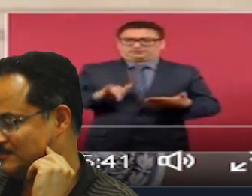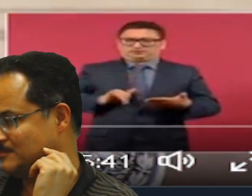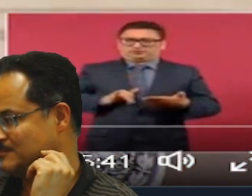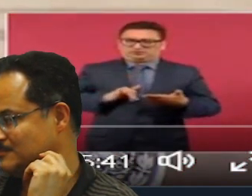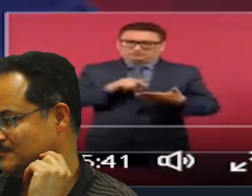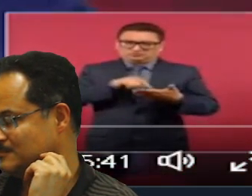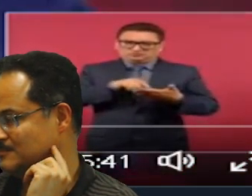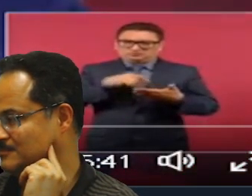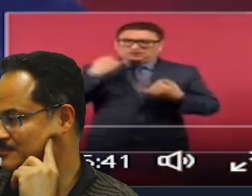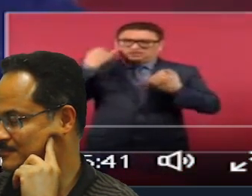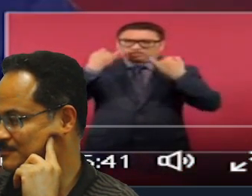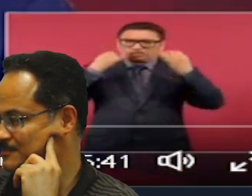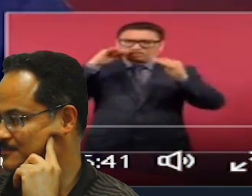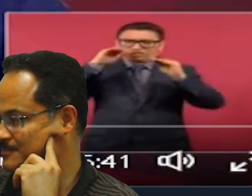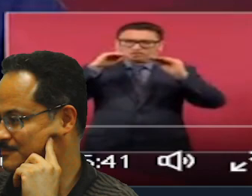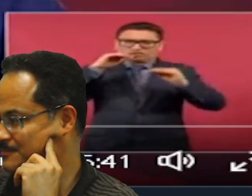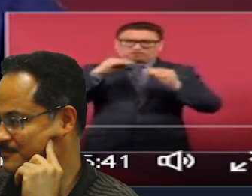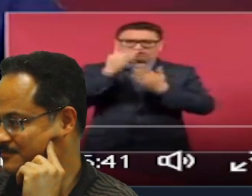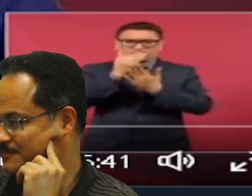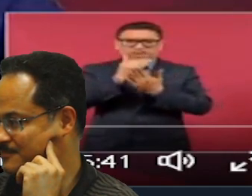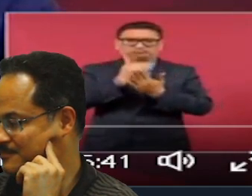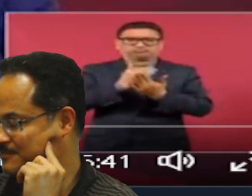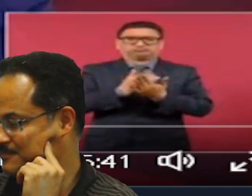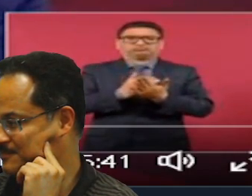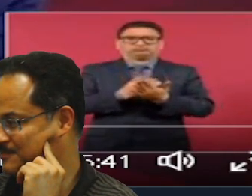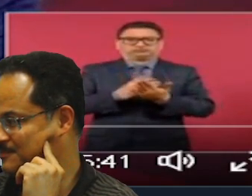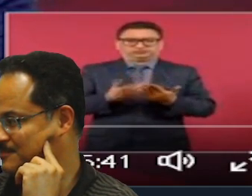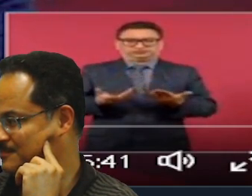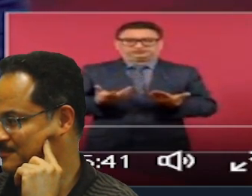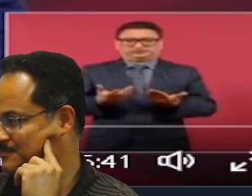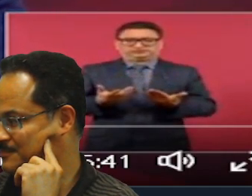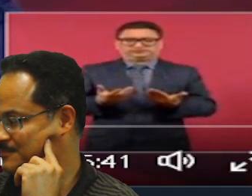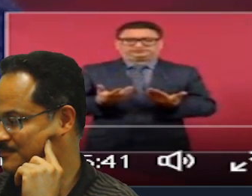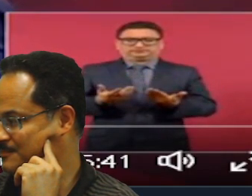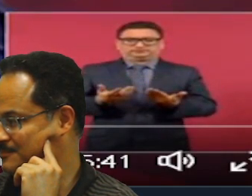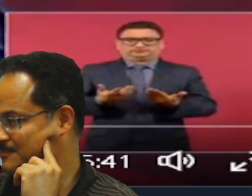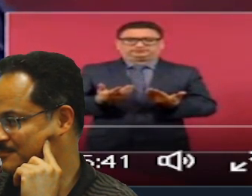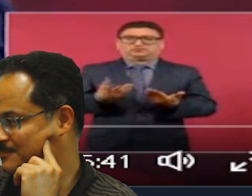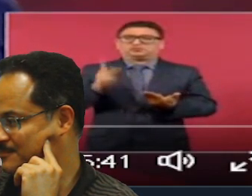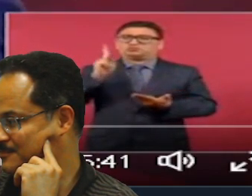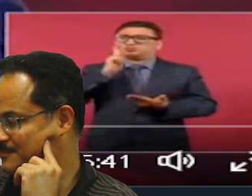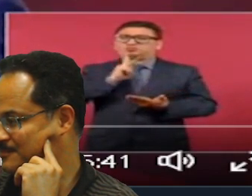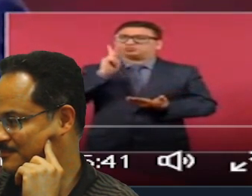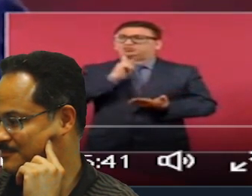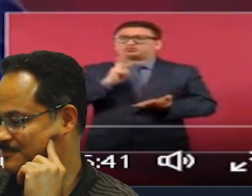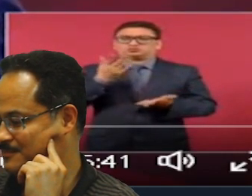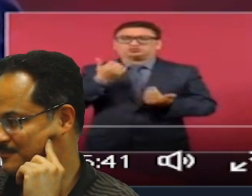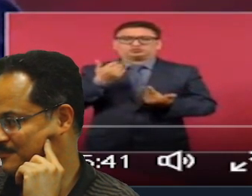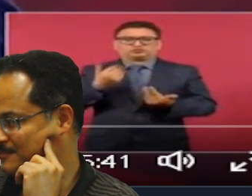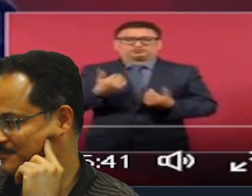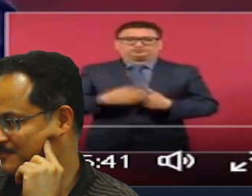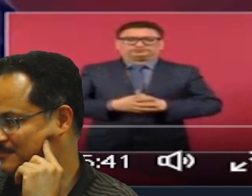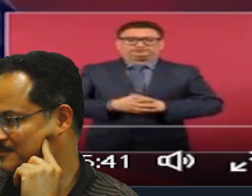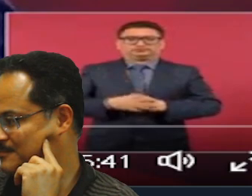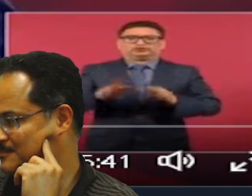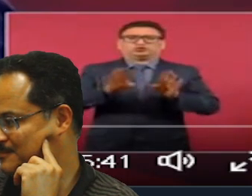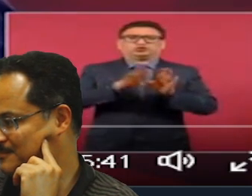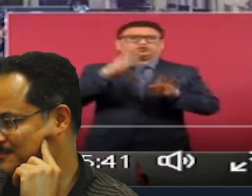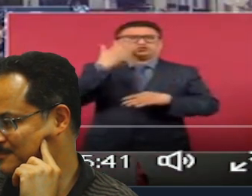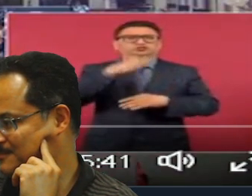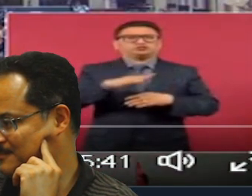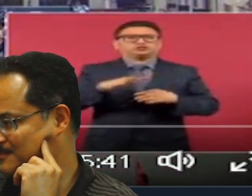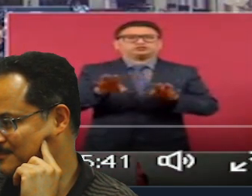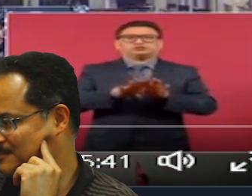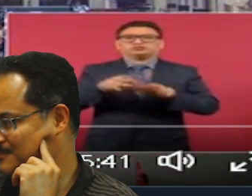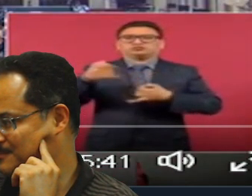que estaba fabricado de que no había pruebas Cómo lo supieron si no se